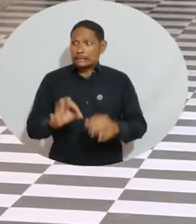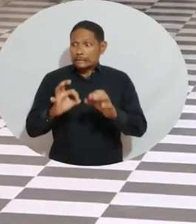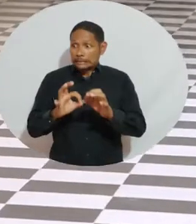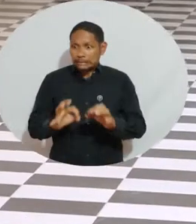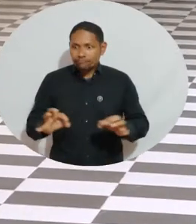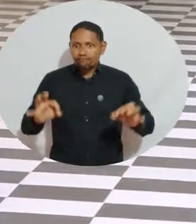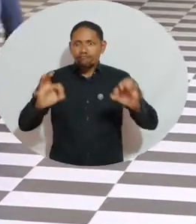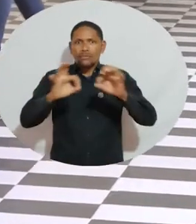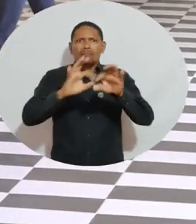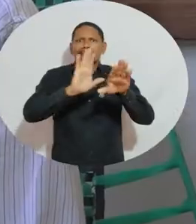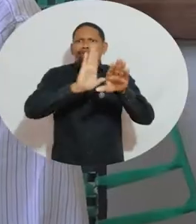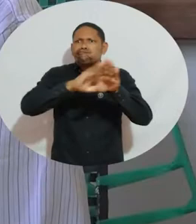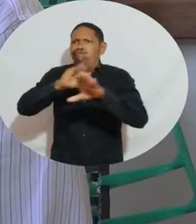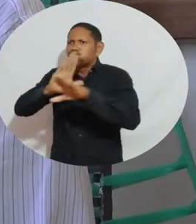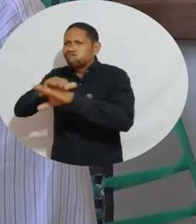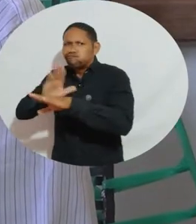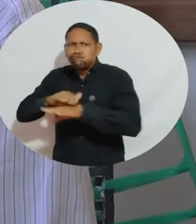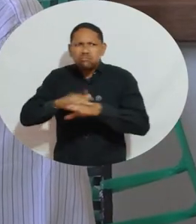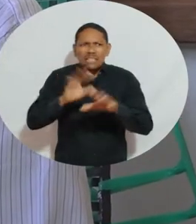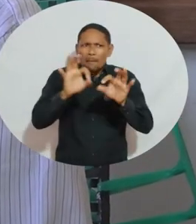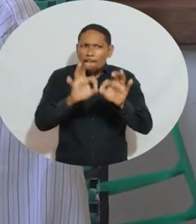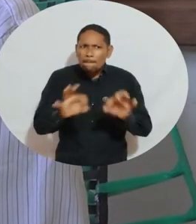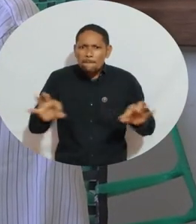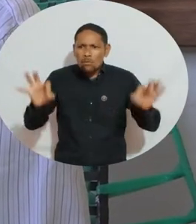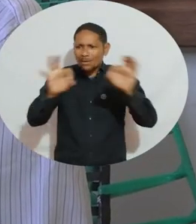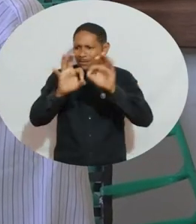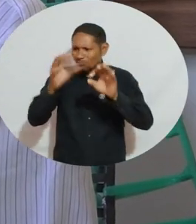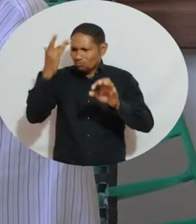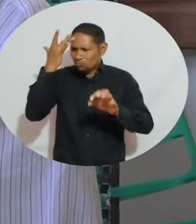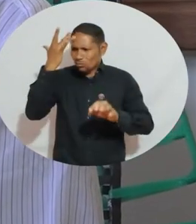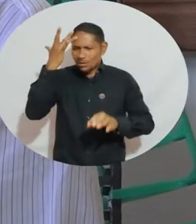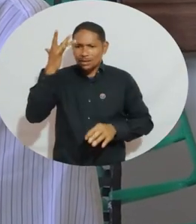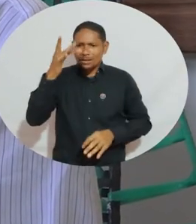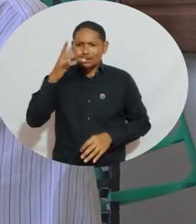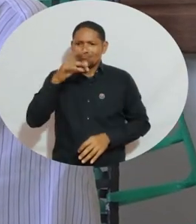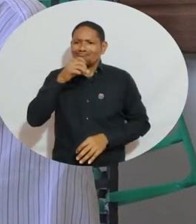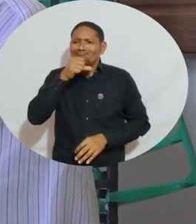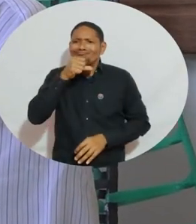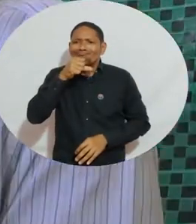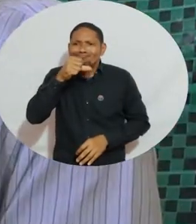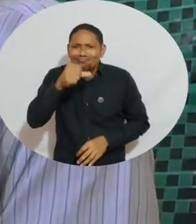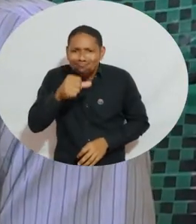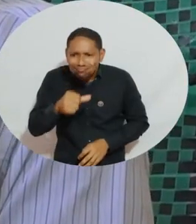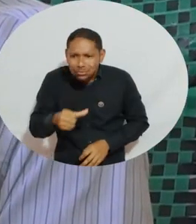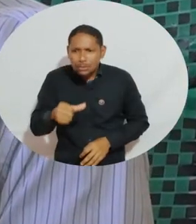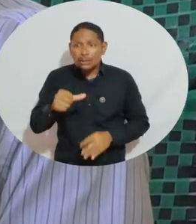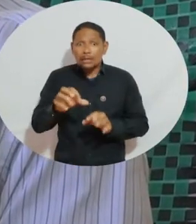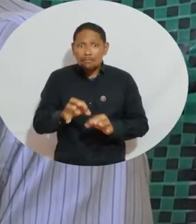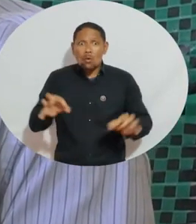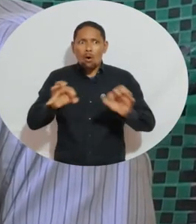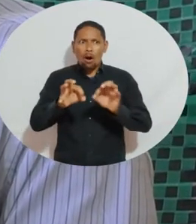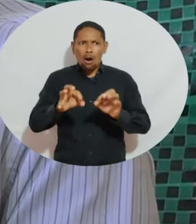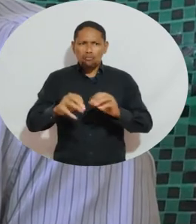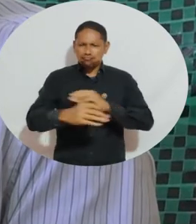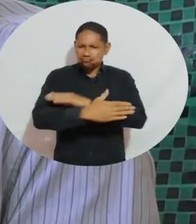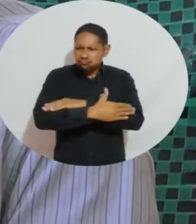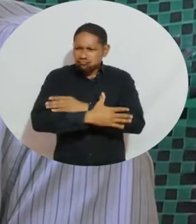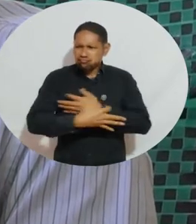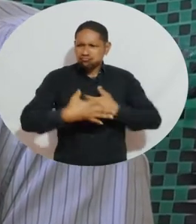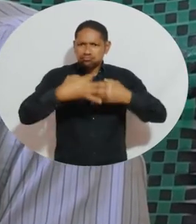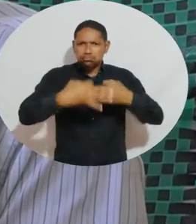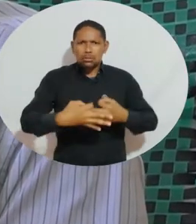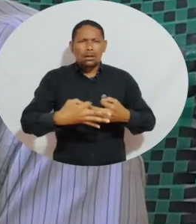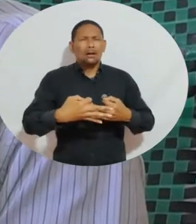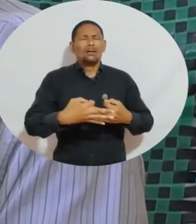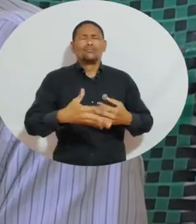Deseo que hagan una campaña, todo llega a ser a una edad de esta, llegar aquí y todo lo que es correcto con